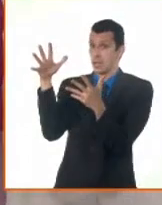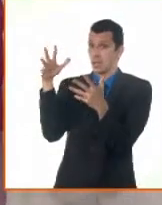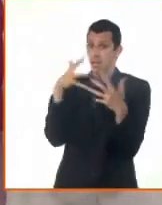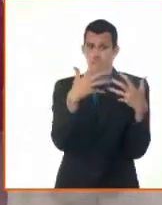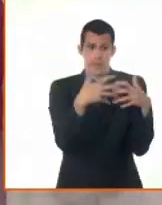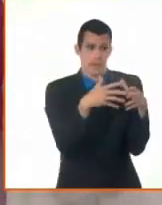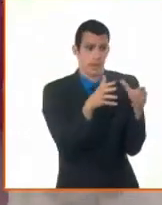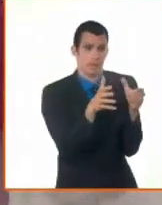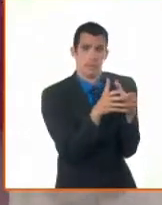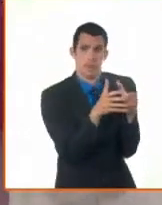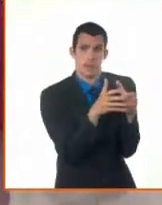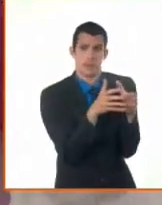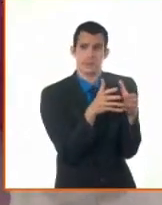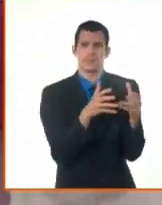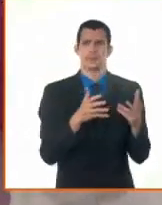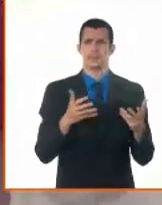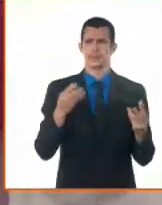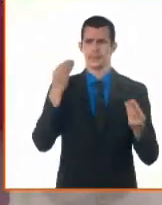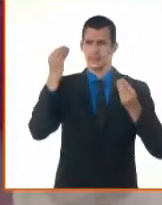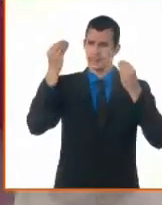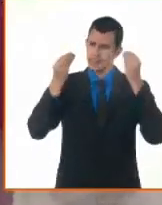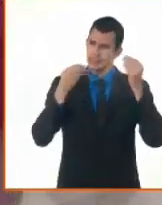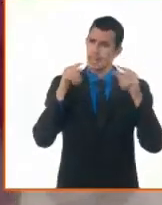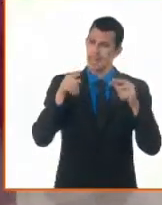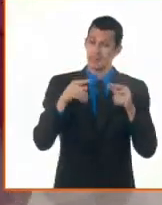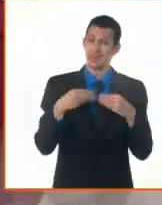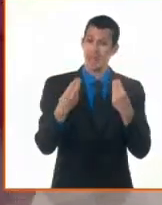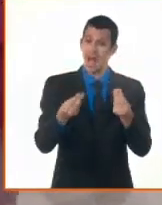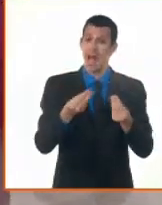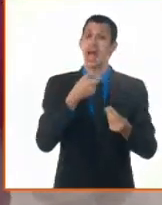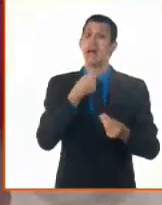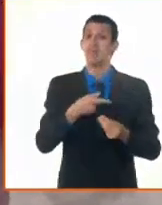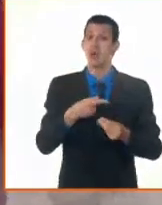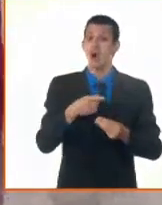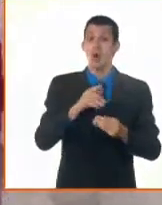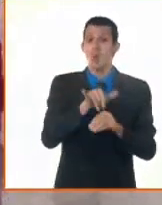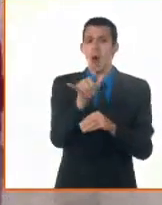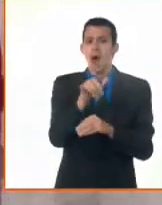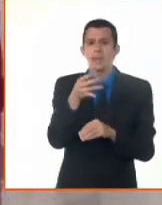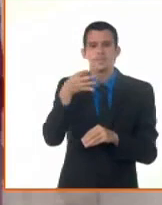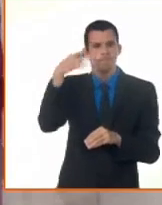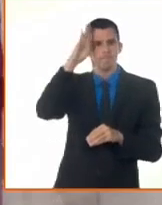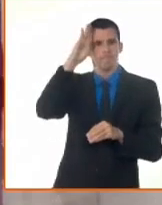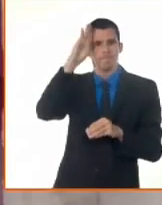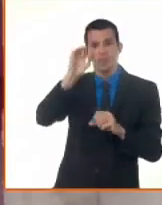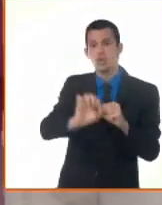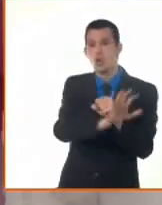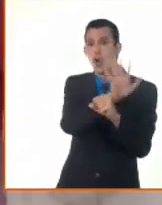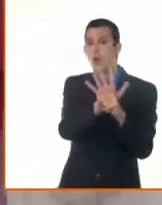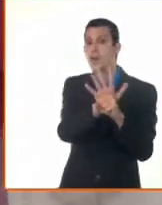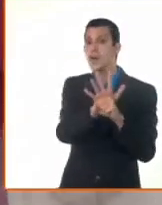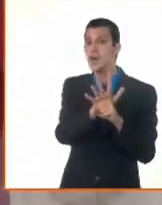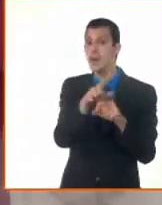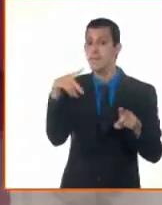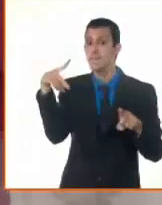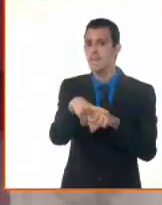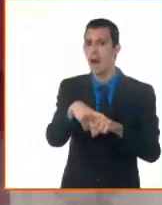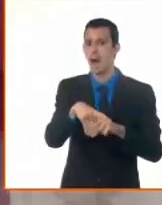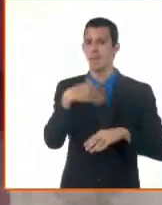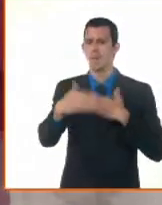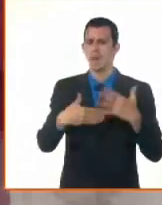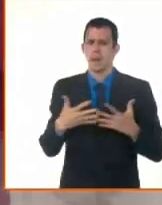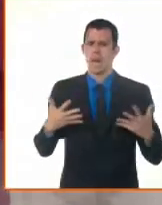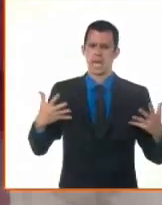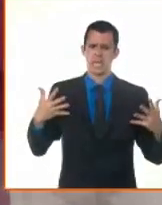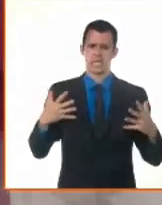económicos y obviamente fueron consecuencias a las cuales tuvo que enfrentarse América Latina ahora todos